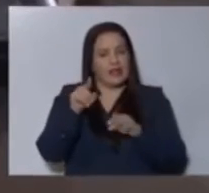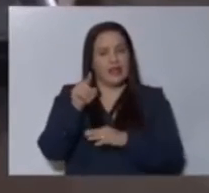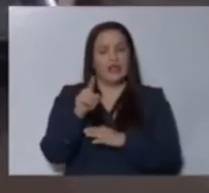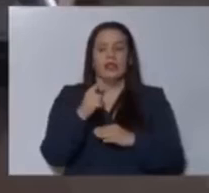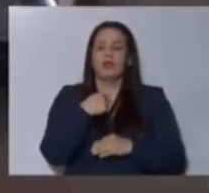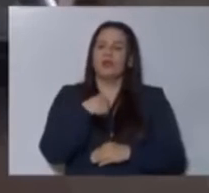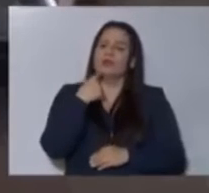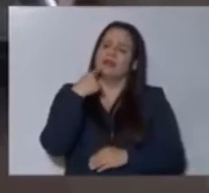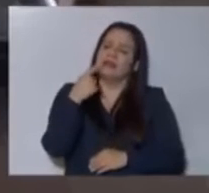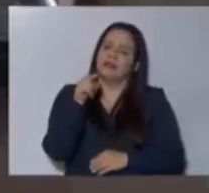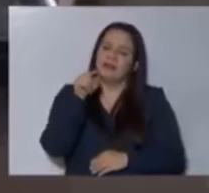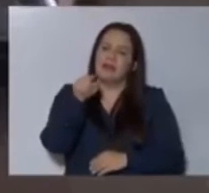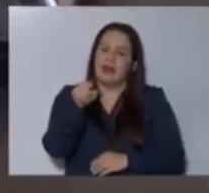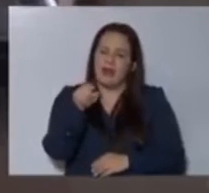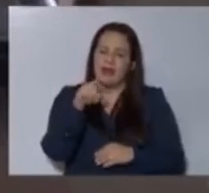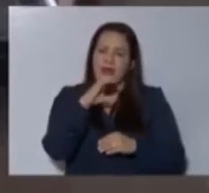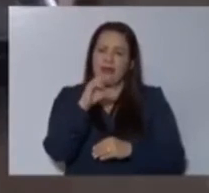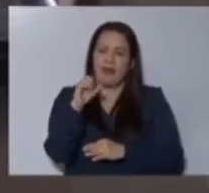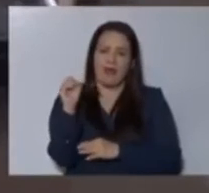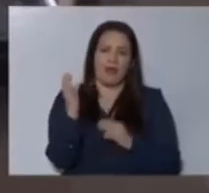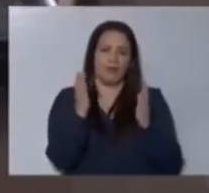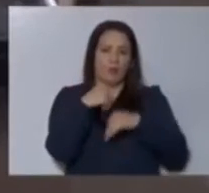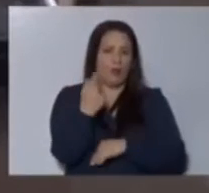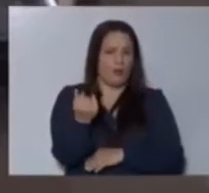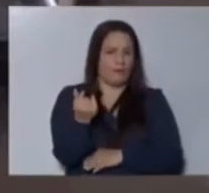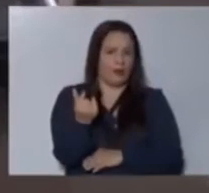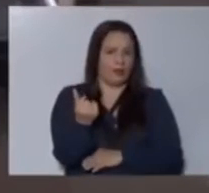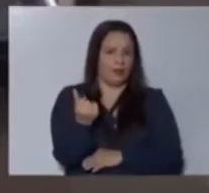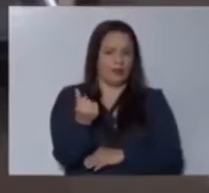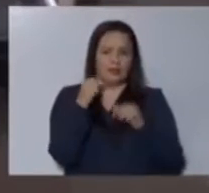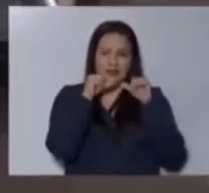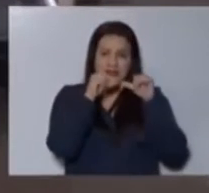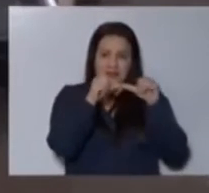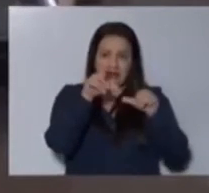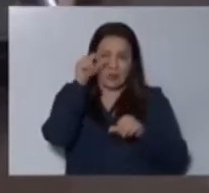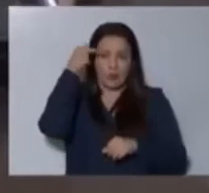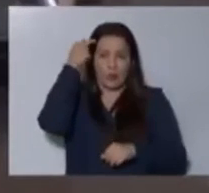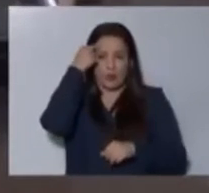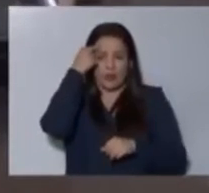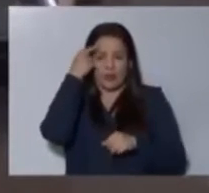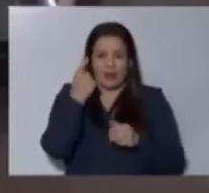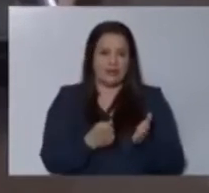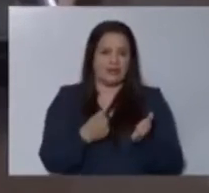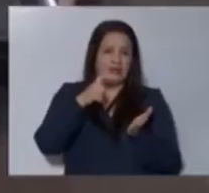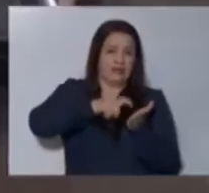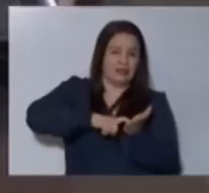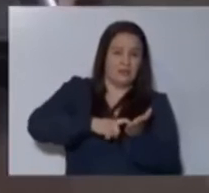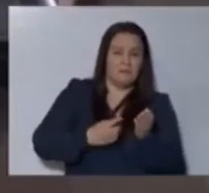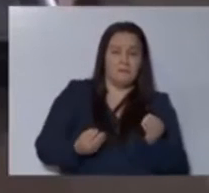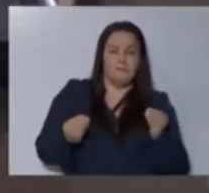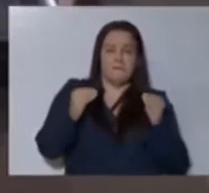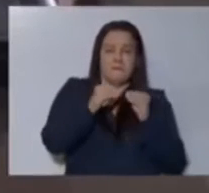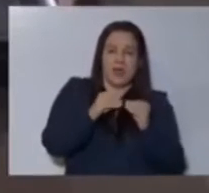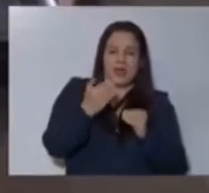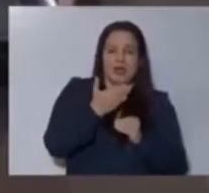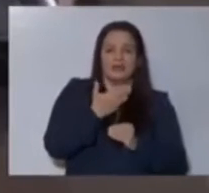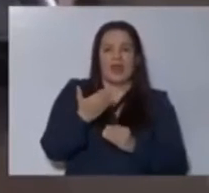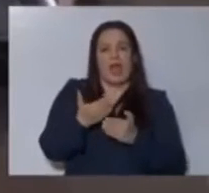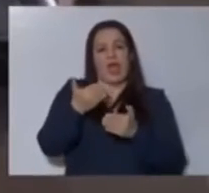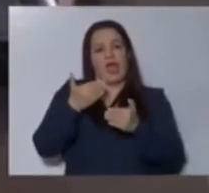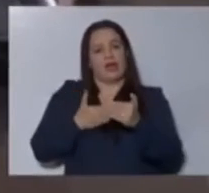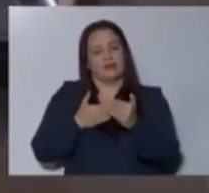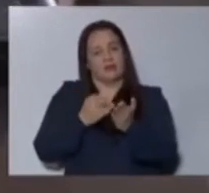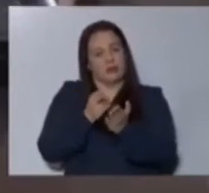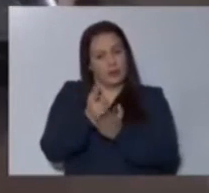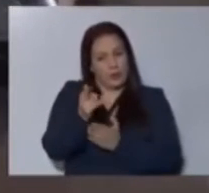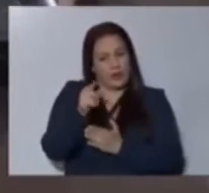que no hay plata. ¿Seguirá este gobierno pensando en endeudarnos más antes de honrar la deuda con una de las